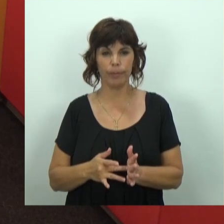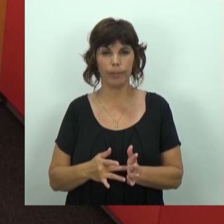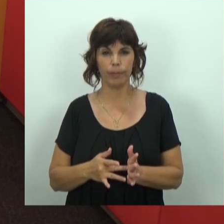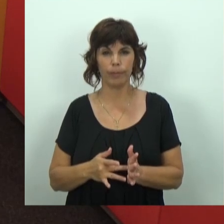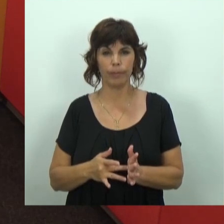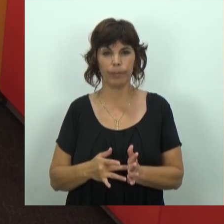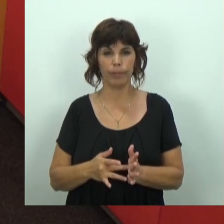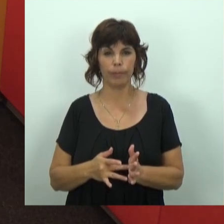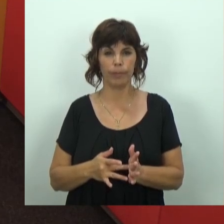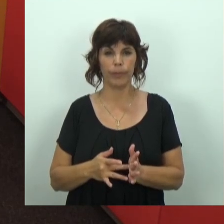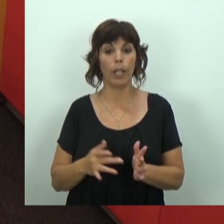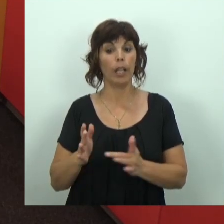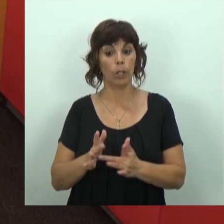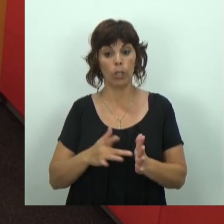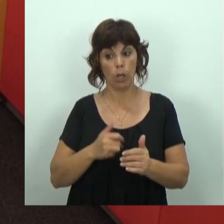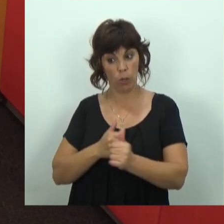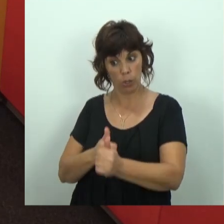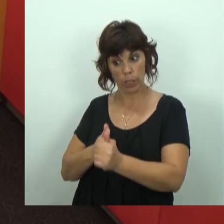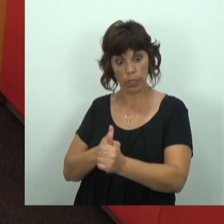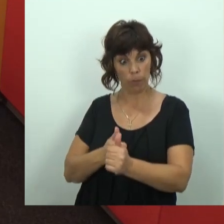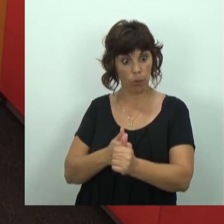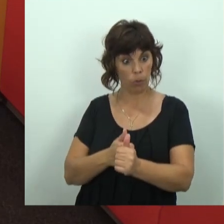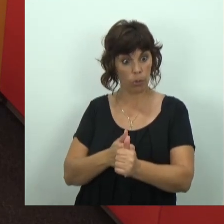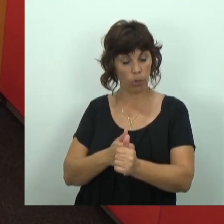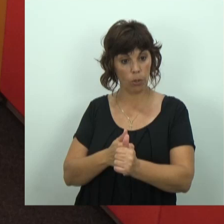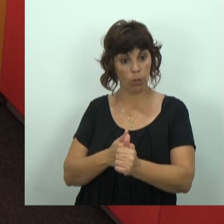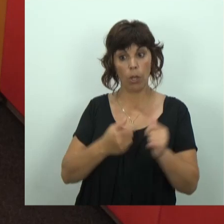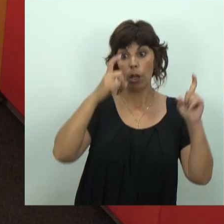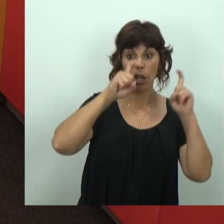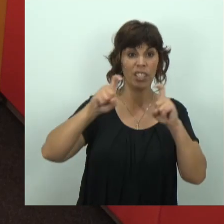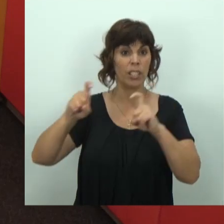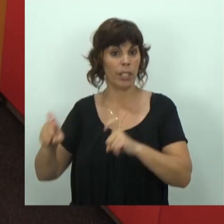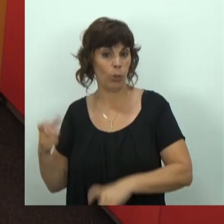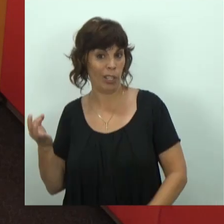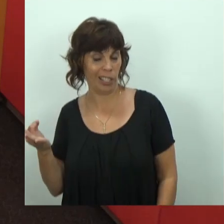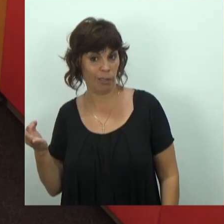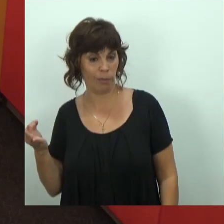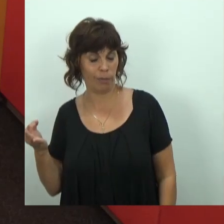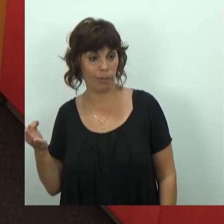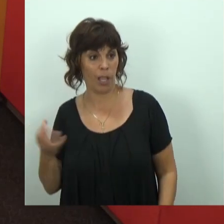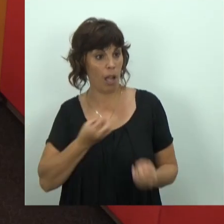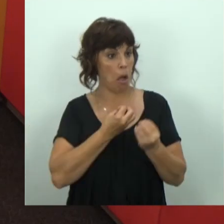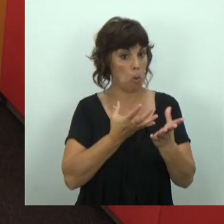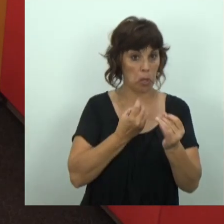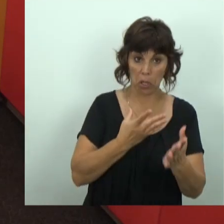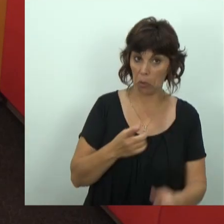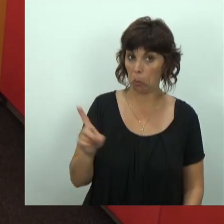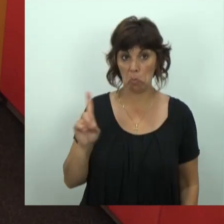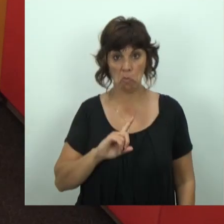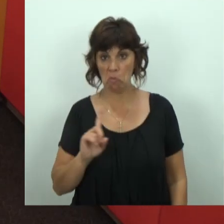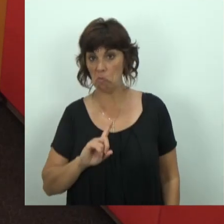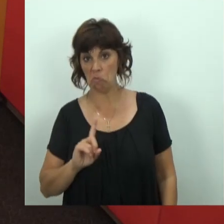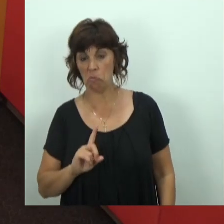a sus discípulos nunca le enseñó a predicar.